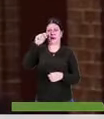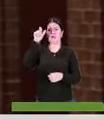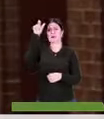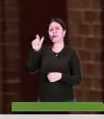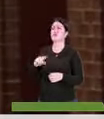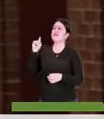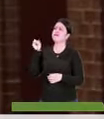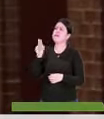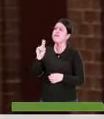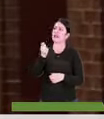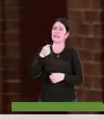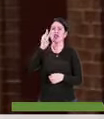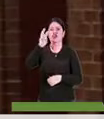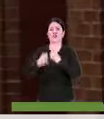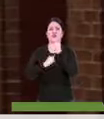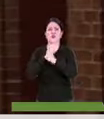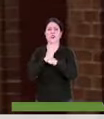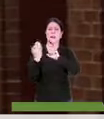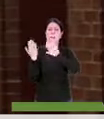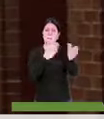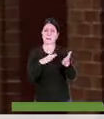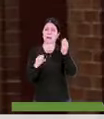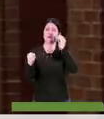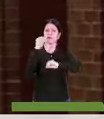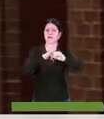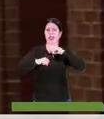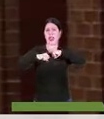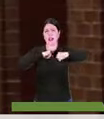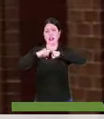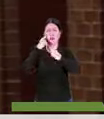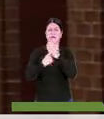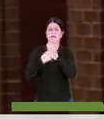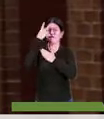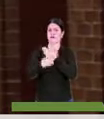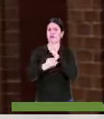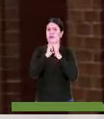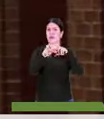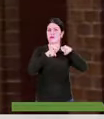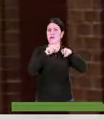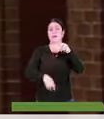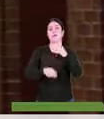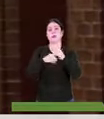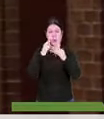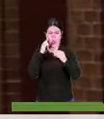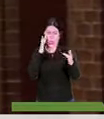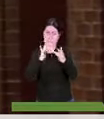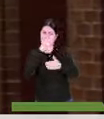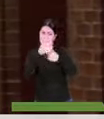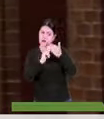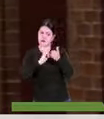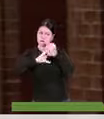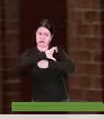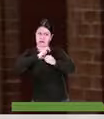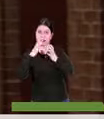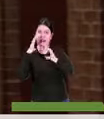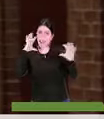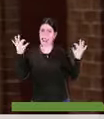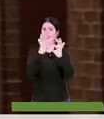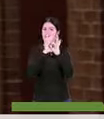años de experiencia en planeación, gestión y desarrollo de proyectos en materia de transporte y procesos urbanos con enfoque de